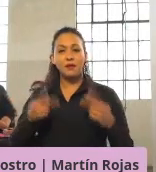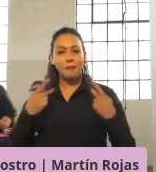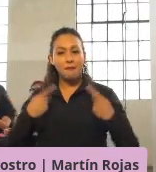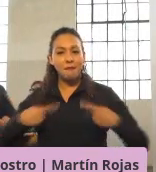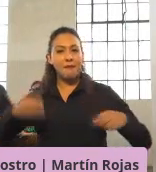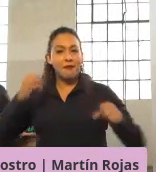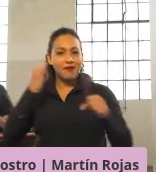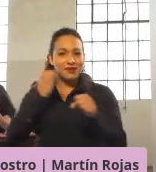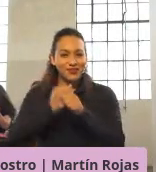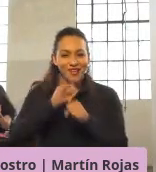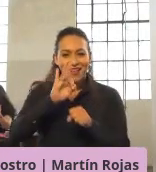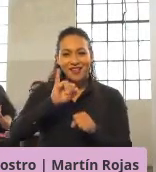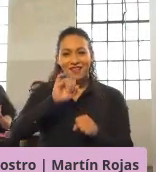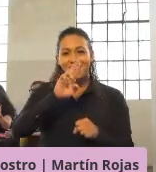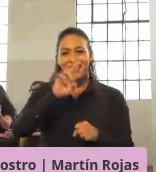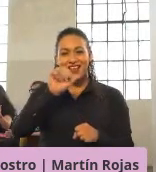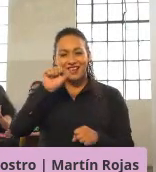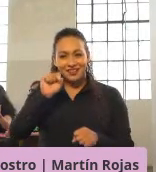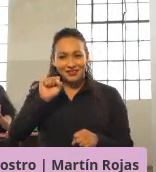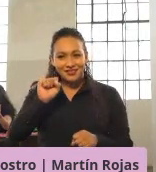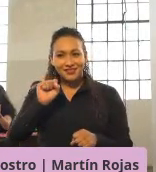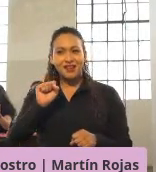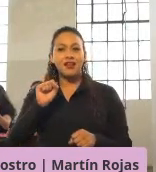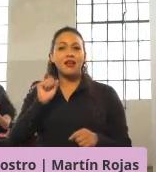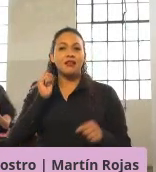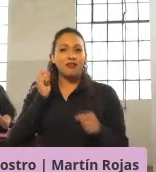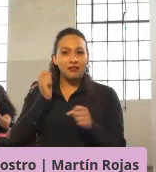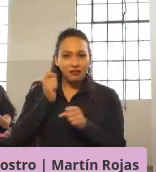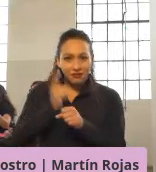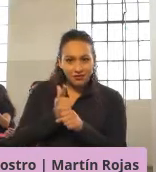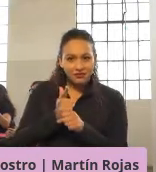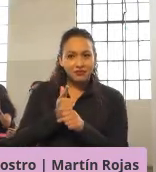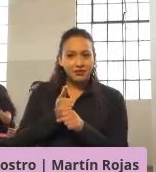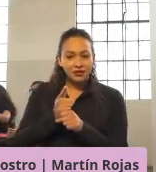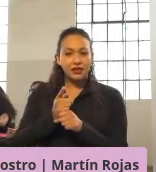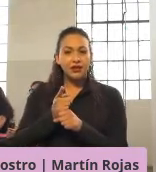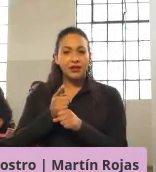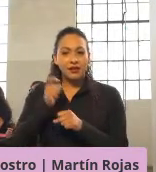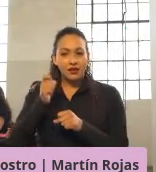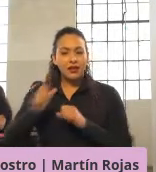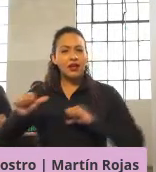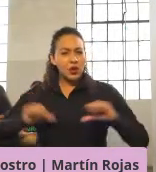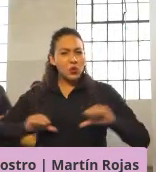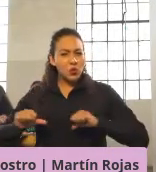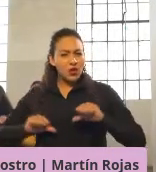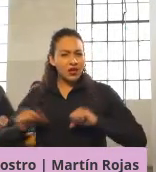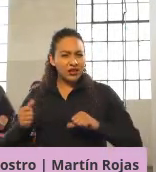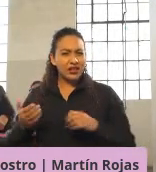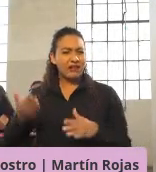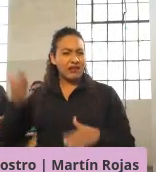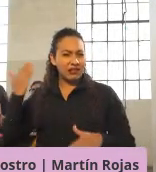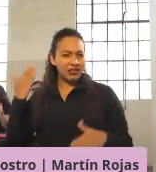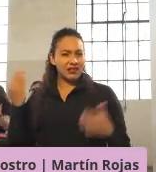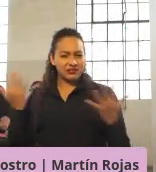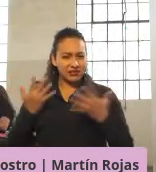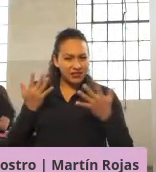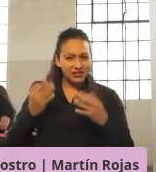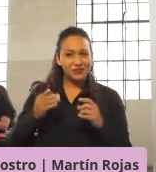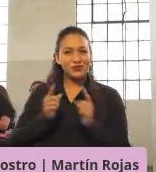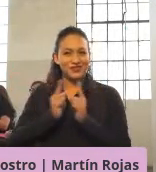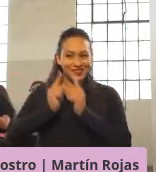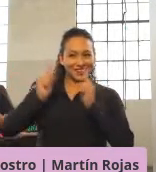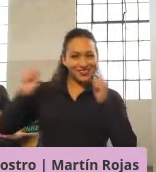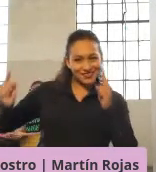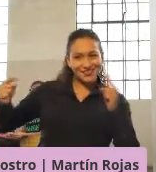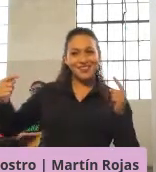de alguna forma, a raíz de esta última actividad que se hizo con el perifoneo y con todo esto que sí hizo